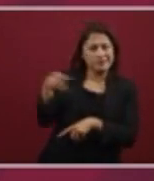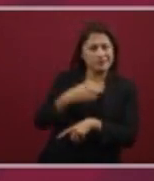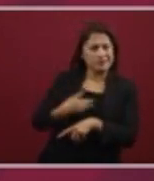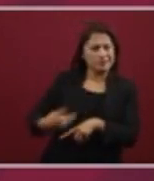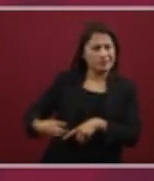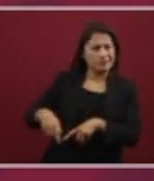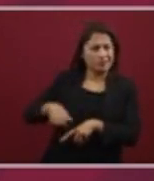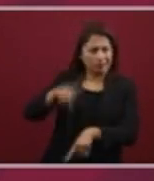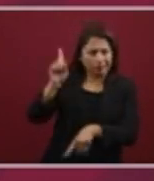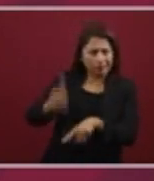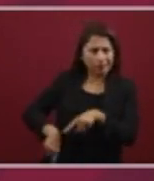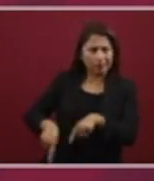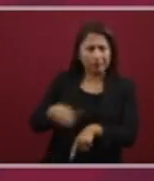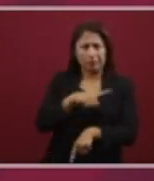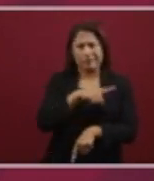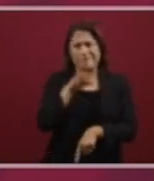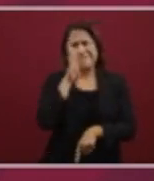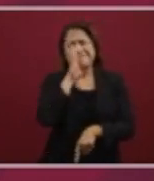Nos preocupa